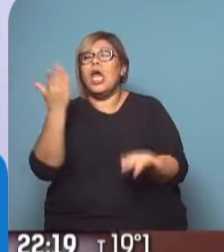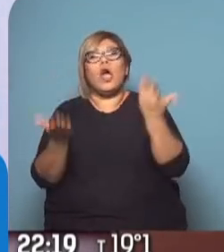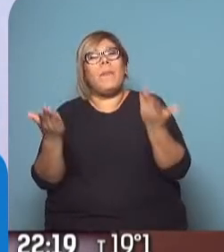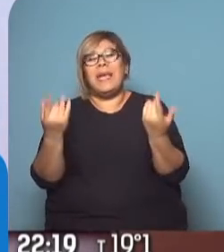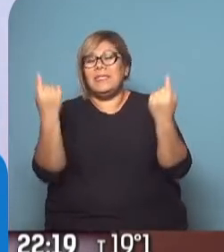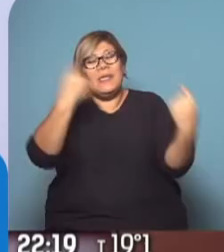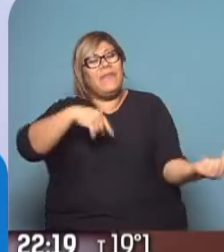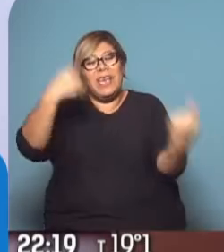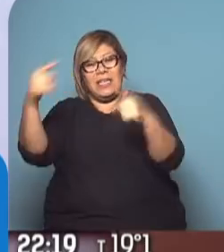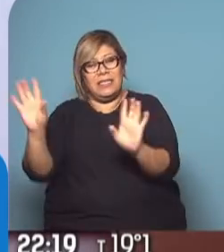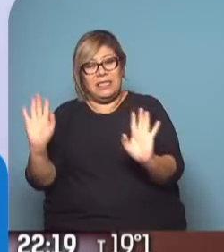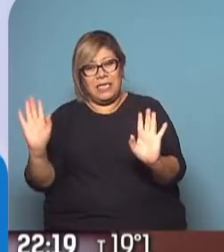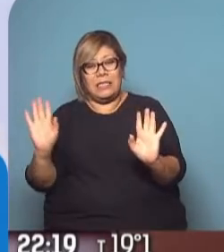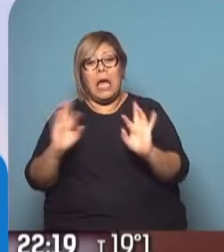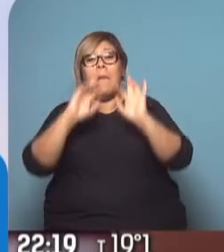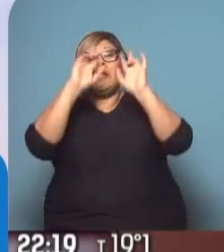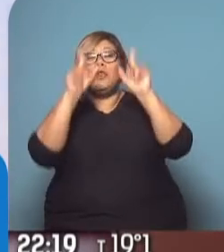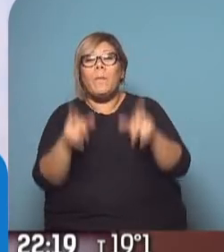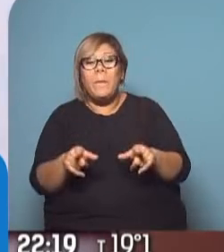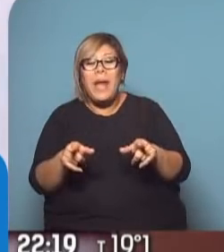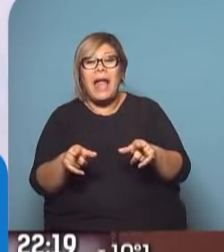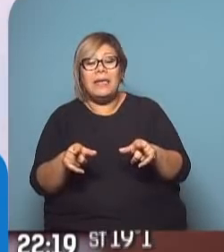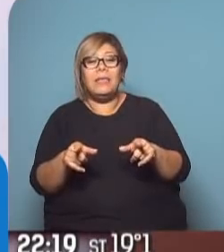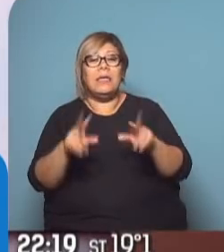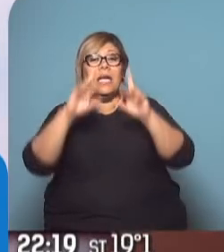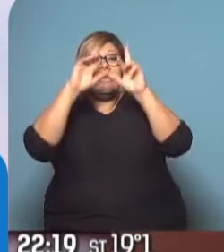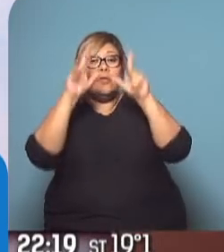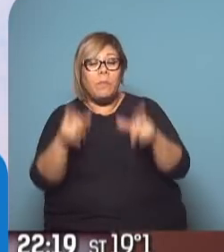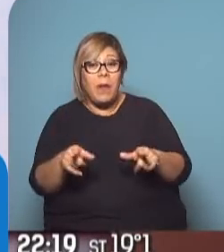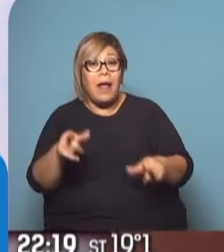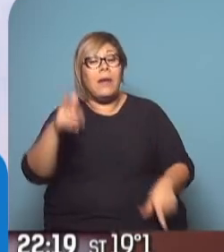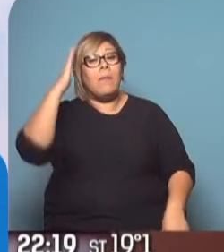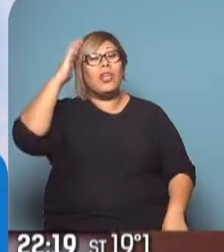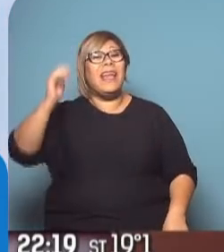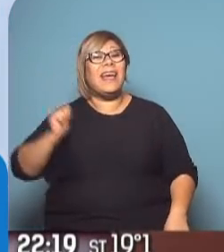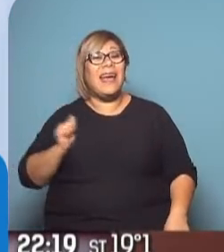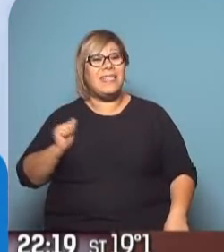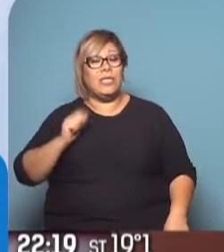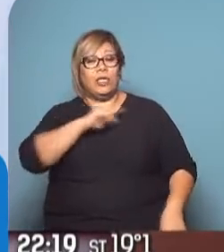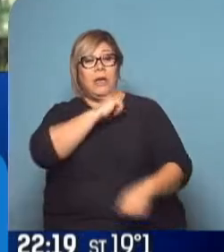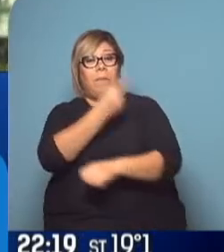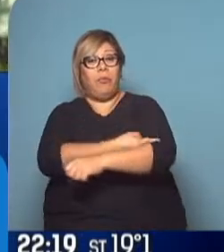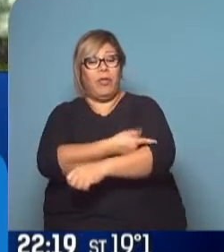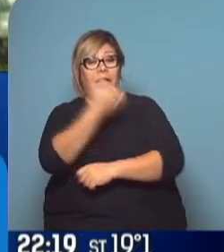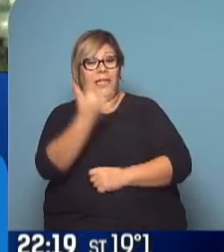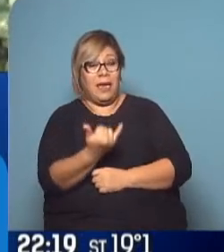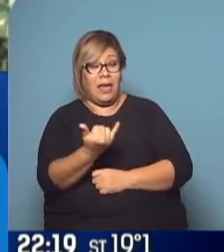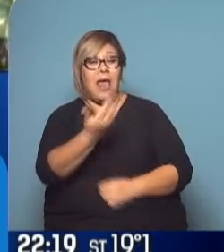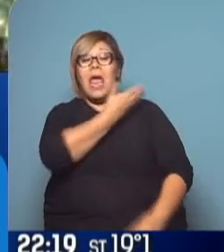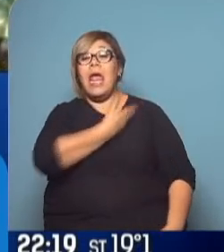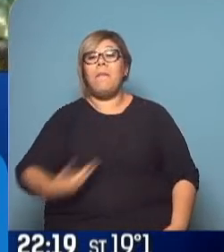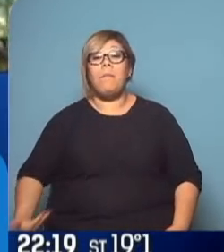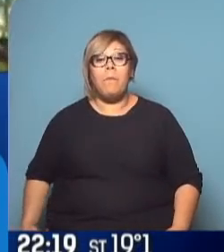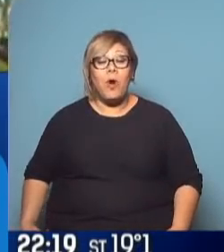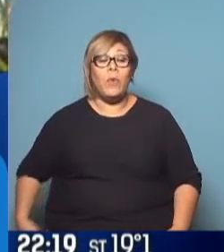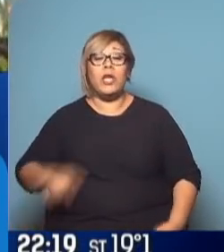magnitud, pero el plan sistemático es igual, es el ejército el que está en el poder, es un gobierno que no tiene autoridad